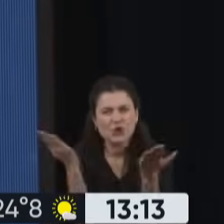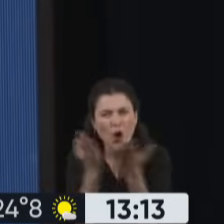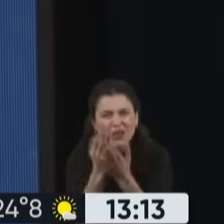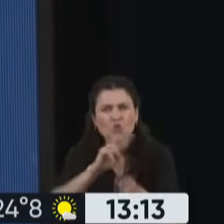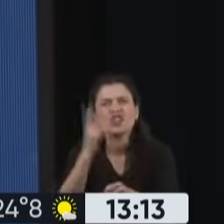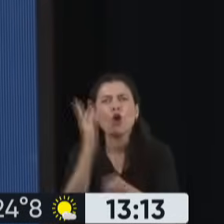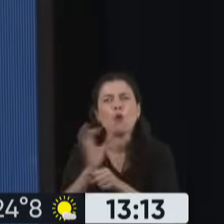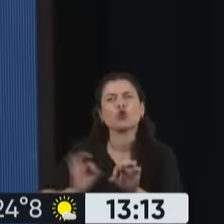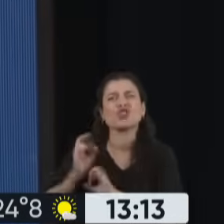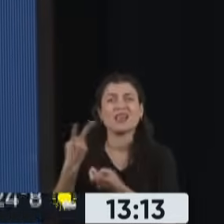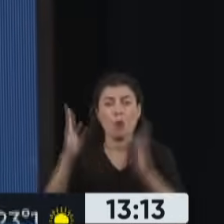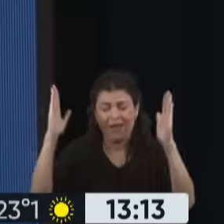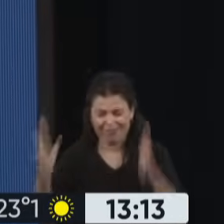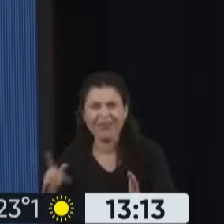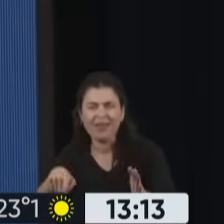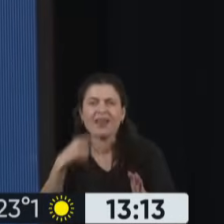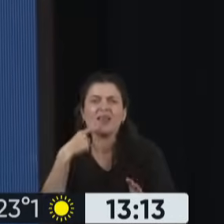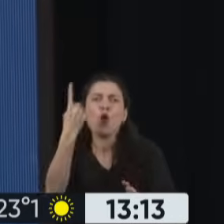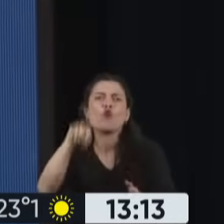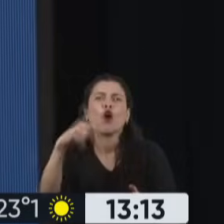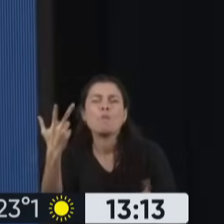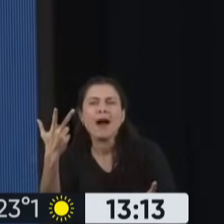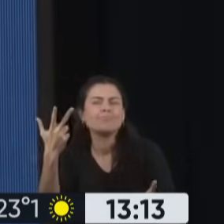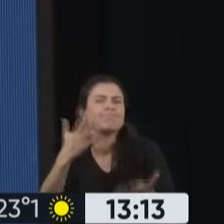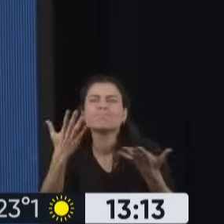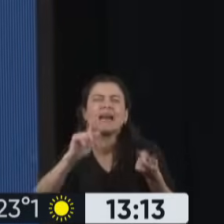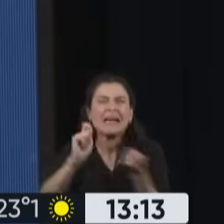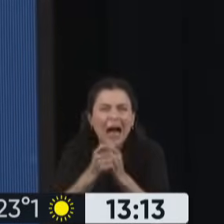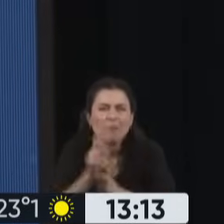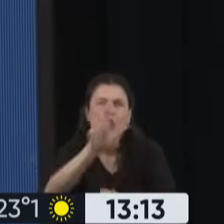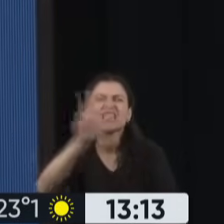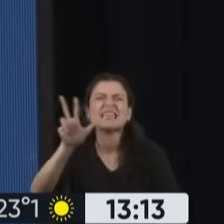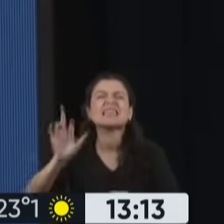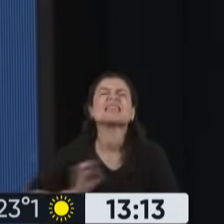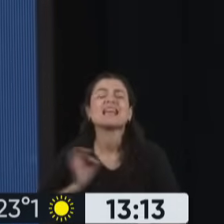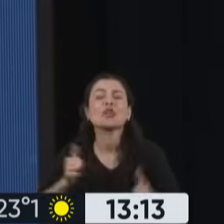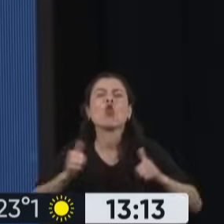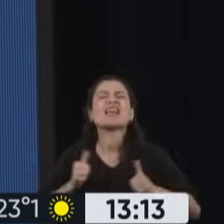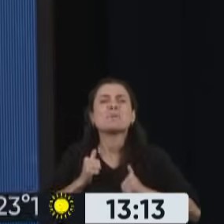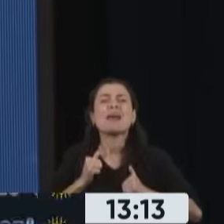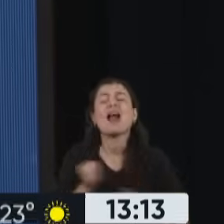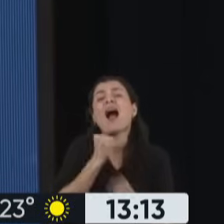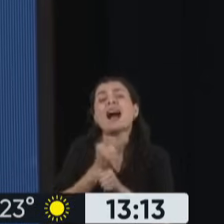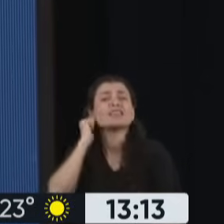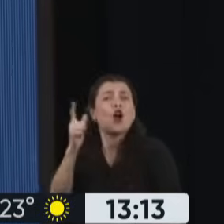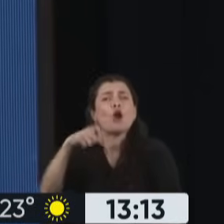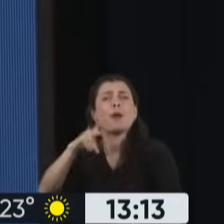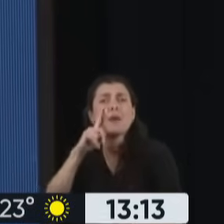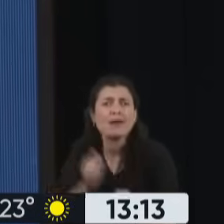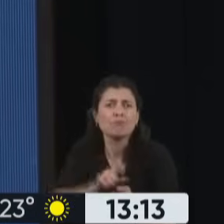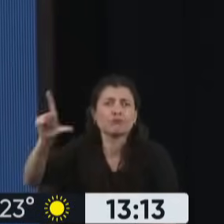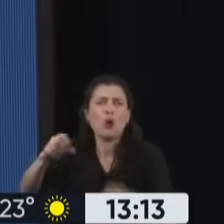tasa es 2,1%, con lo cual pasó a demandar 33 años. Si toman los últimos